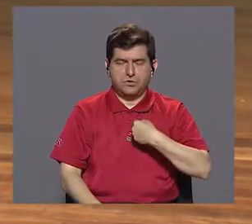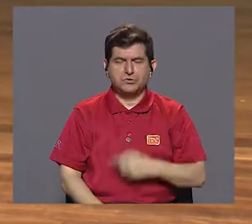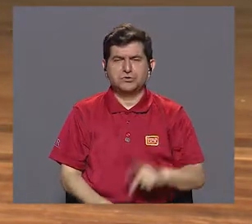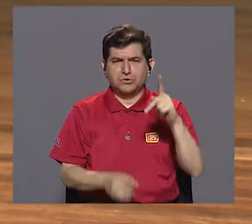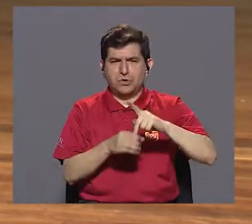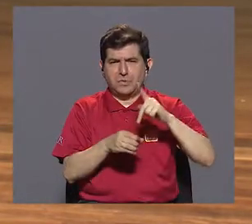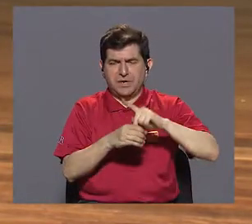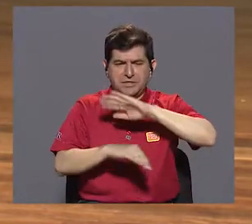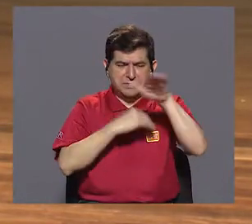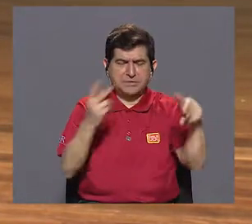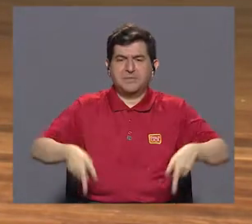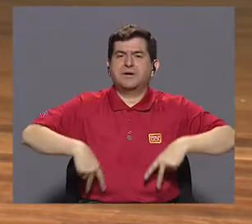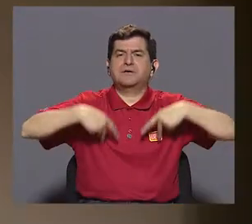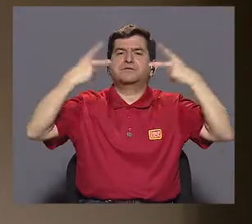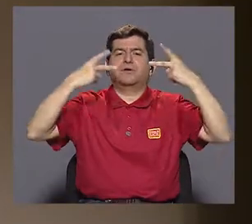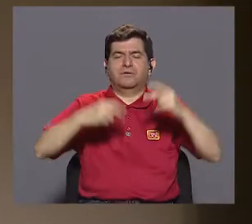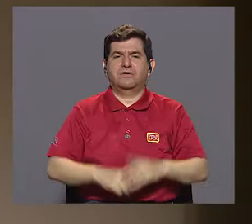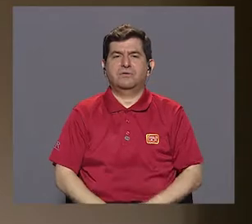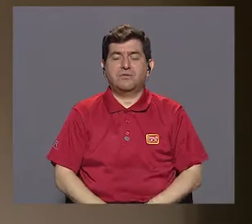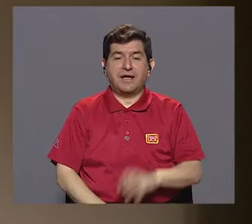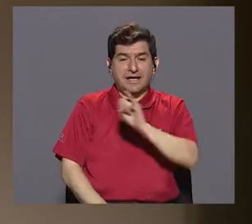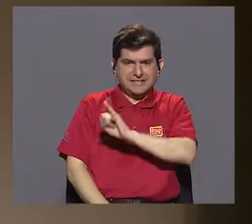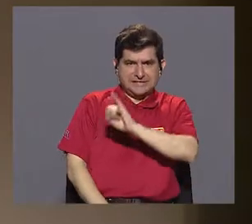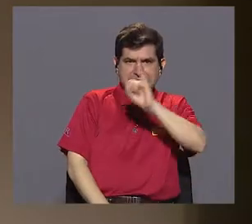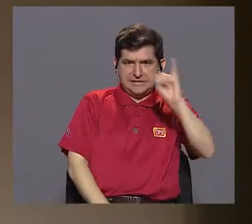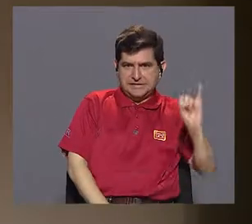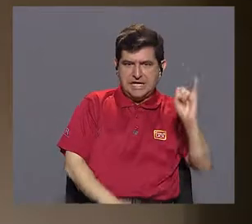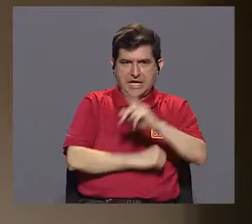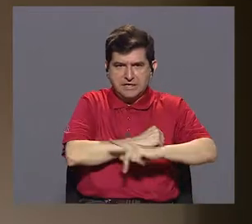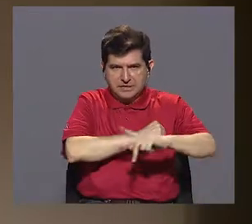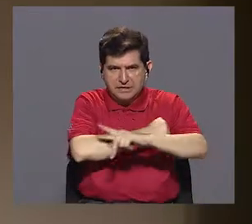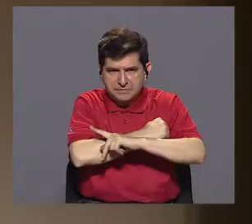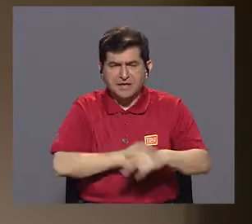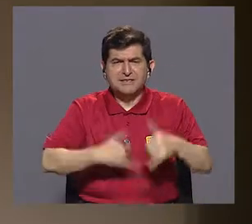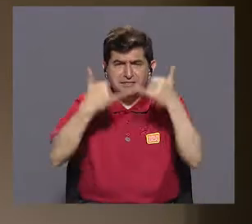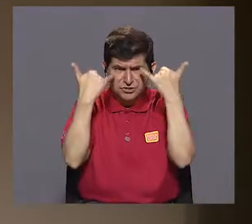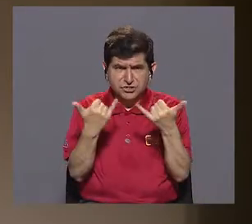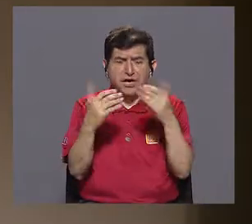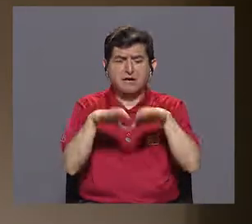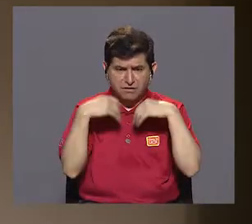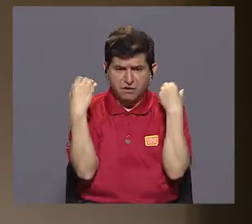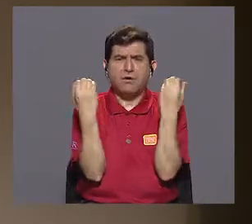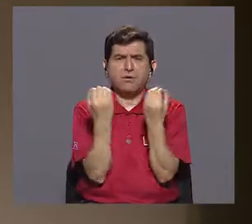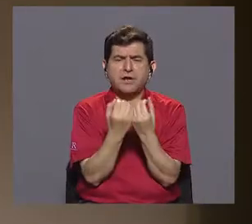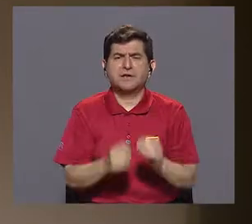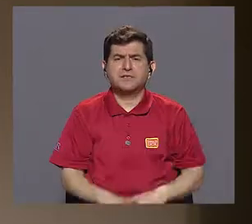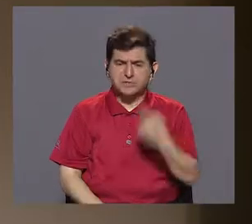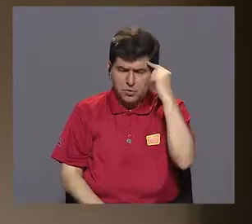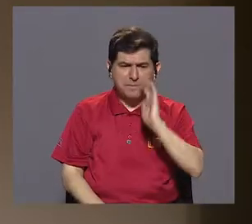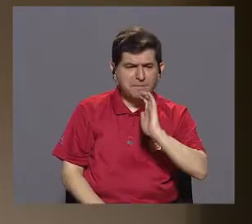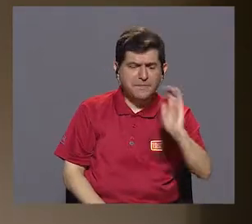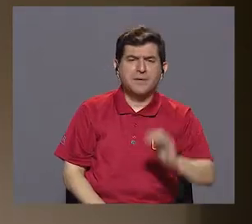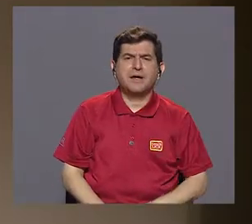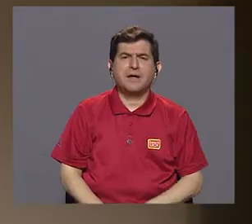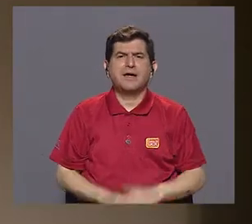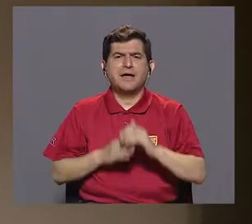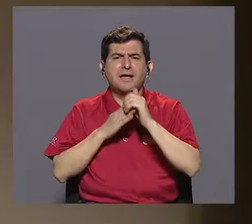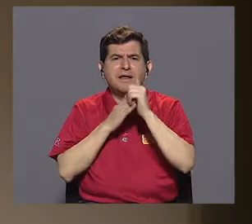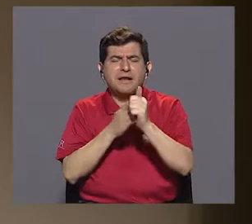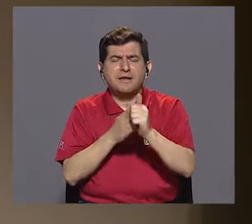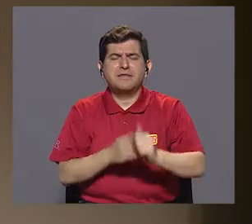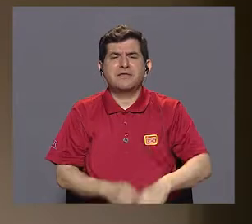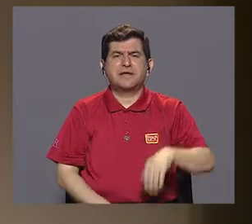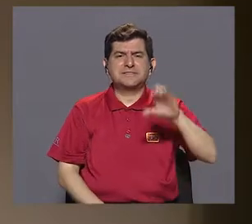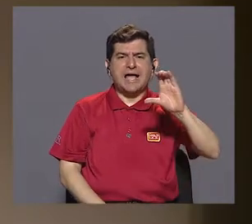que yo he militado toda la vida, que es en la izquierda de este país. Ya había una organización para huilas, se